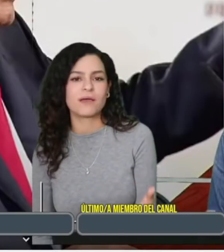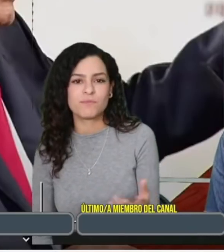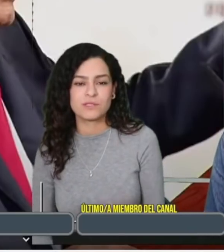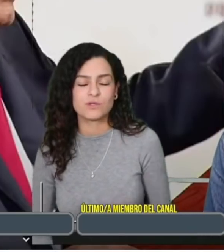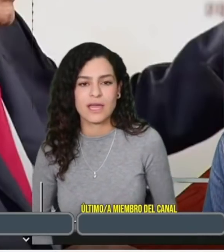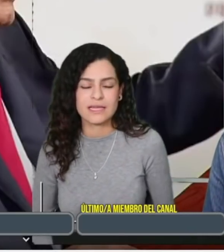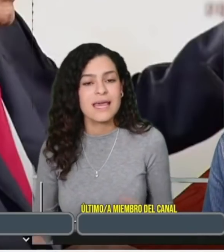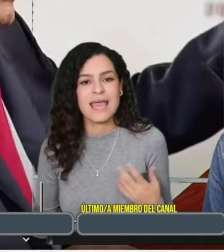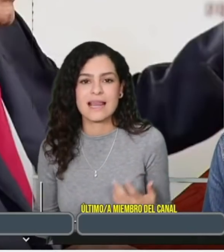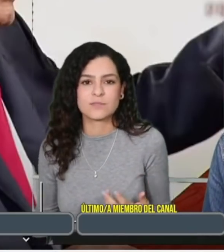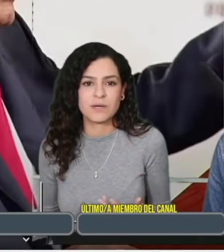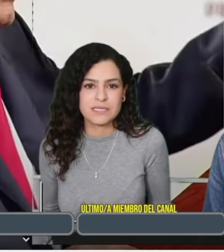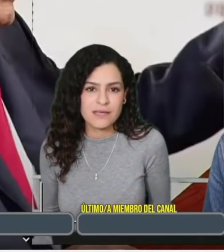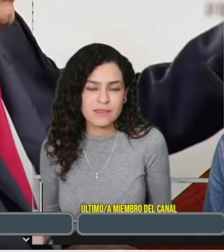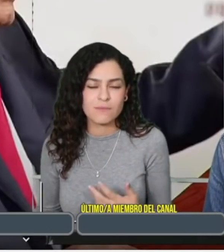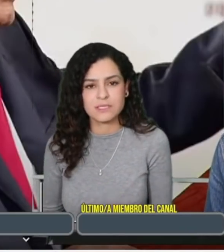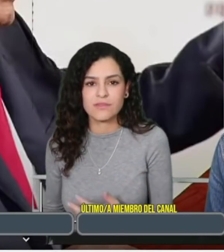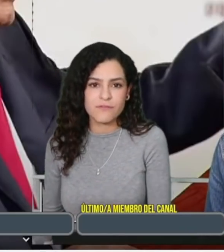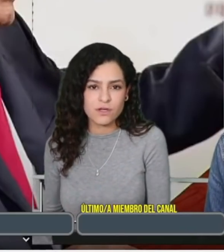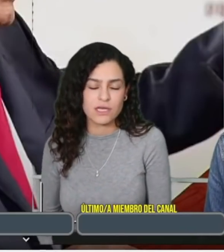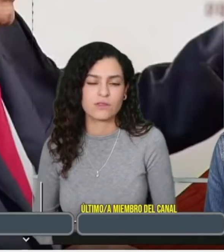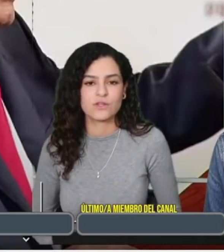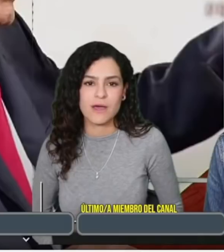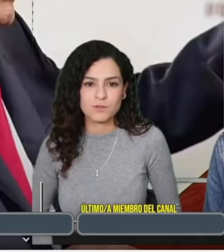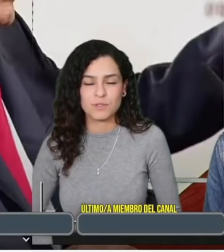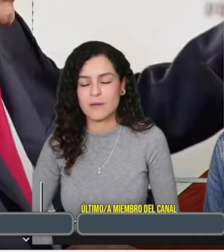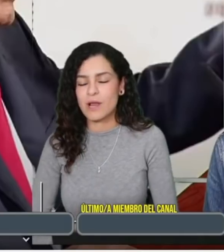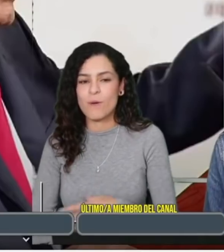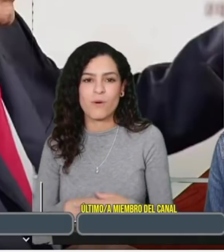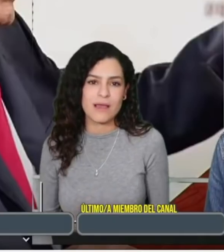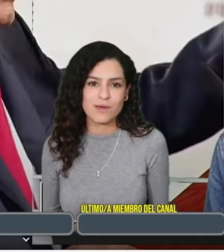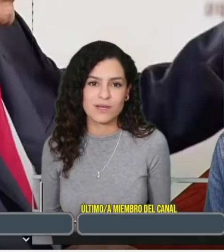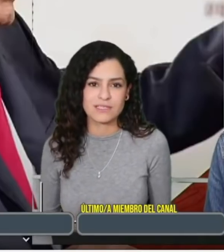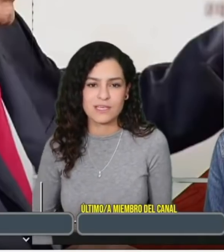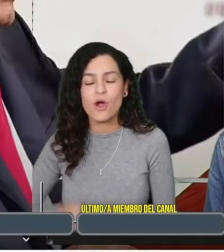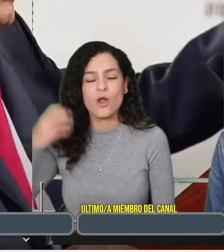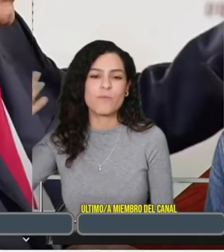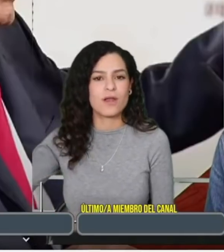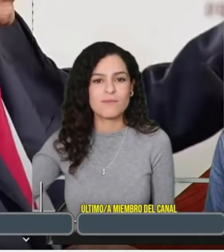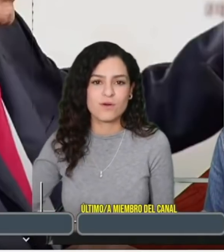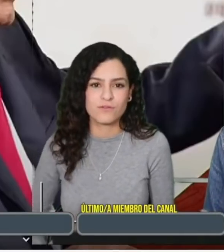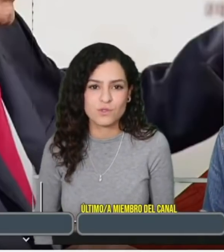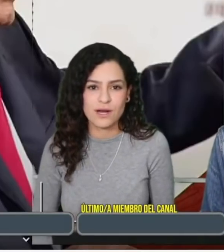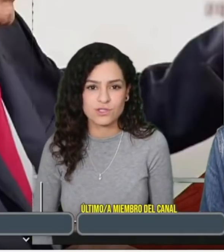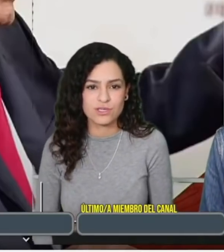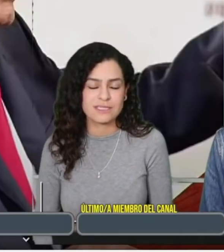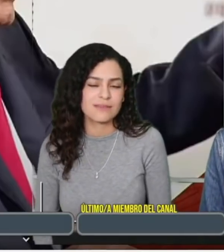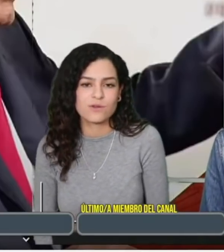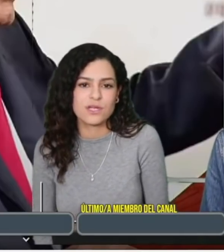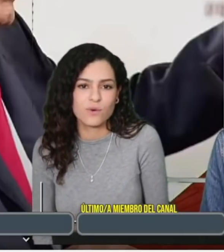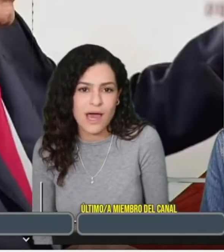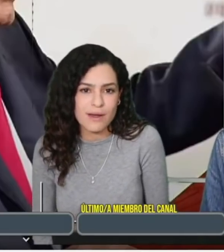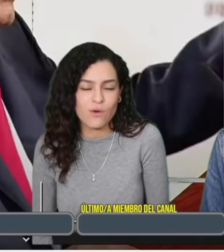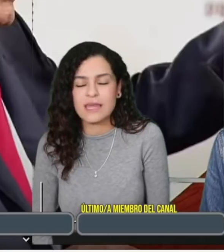paga impuestos, que es el expresidente Vicente Fox, y que todos sabemos pues también lo polémico que ha sido, lo polémico que fue su rancho, y es que entre